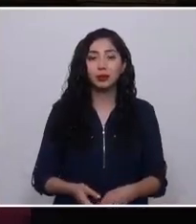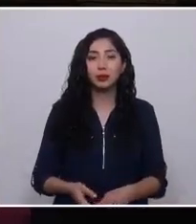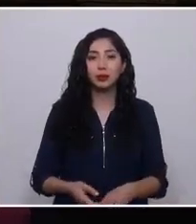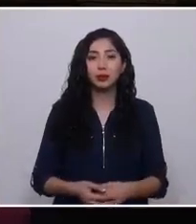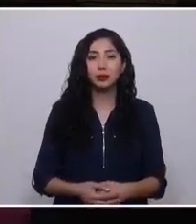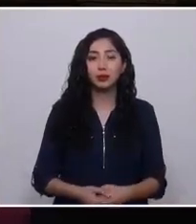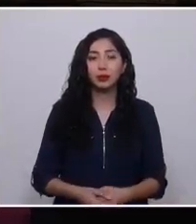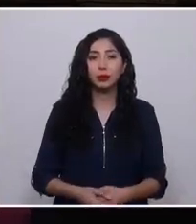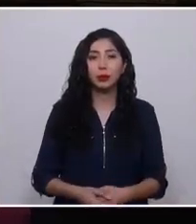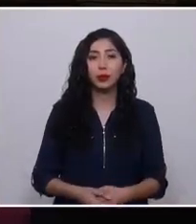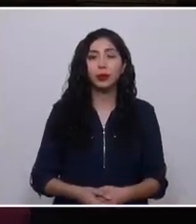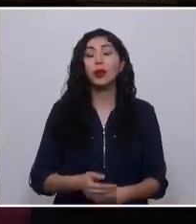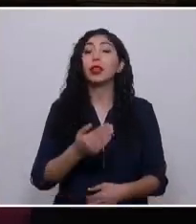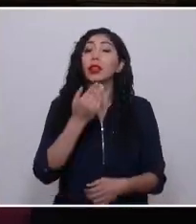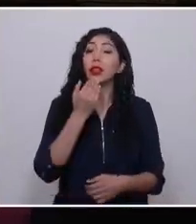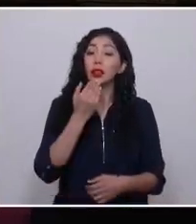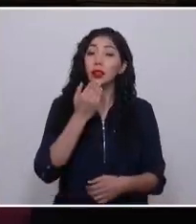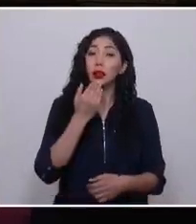Y